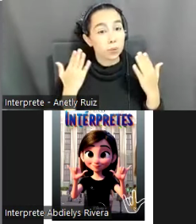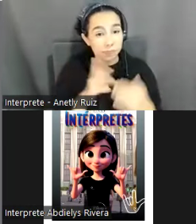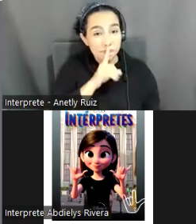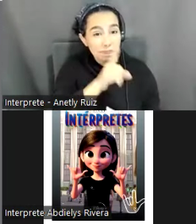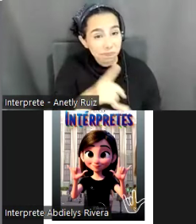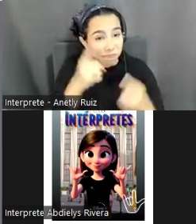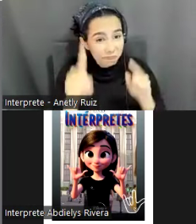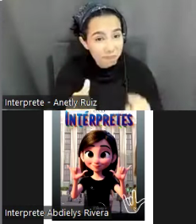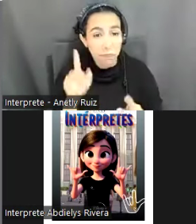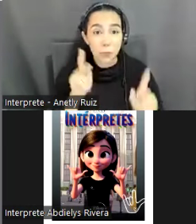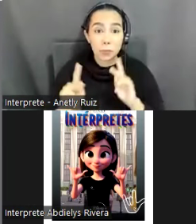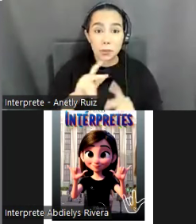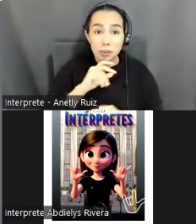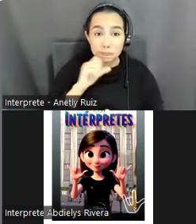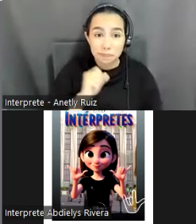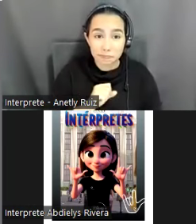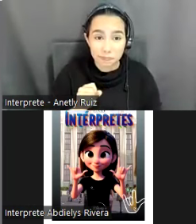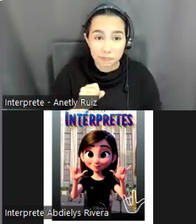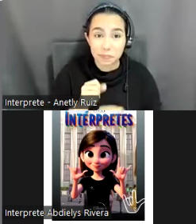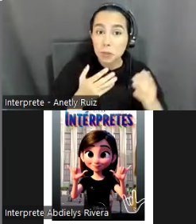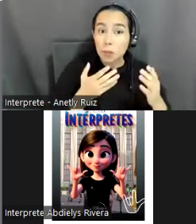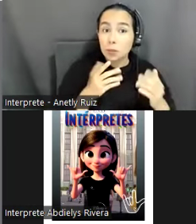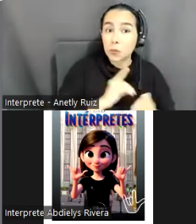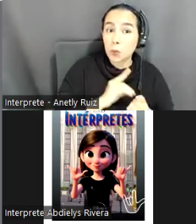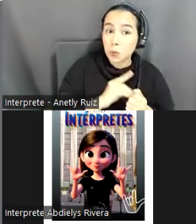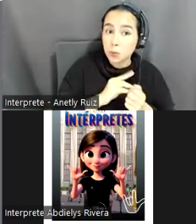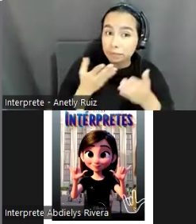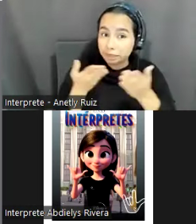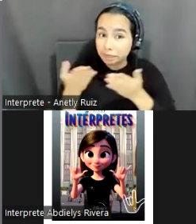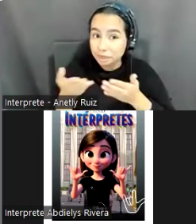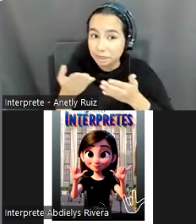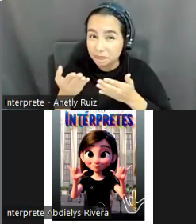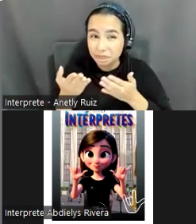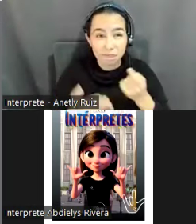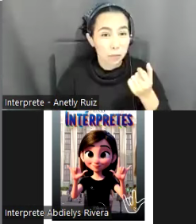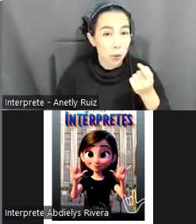está envejeciendo y los proveedores están más limitados.